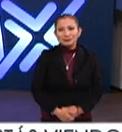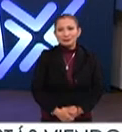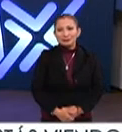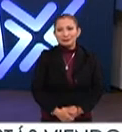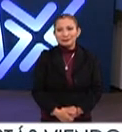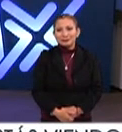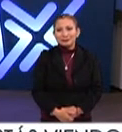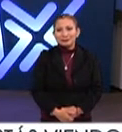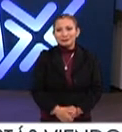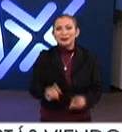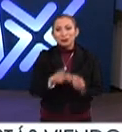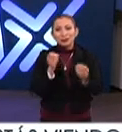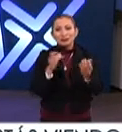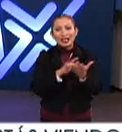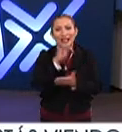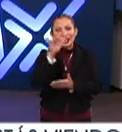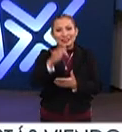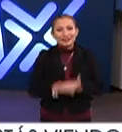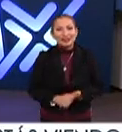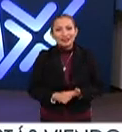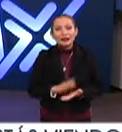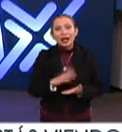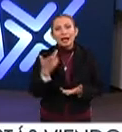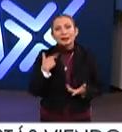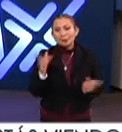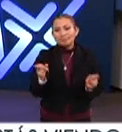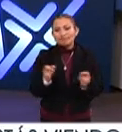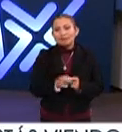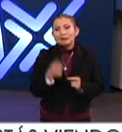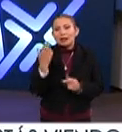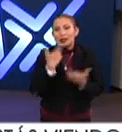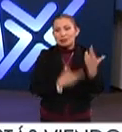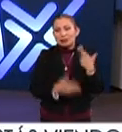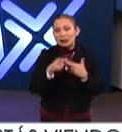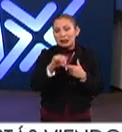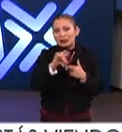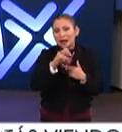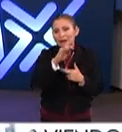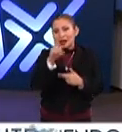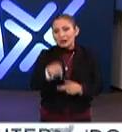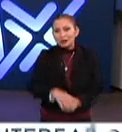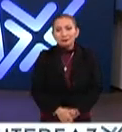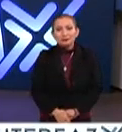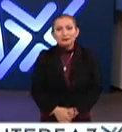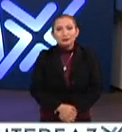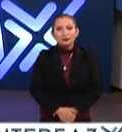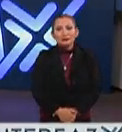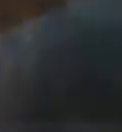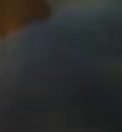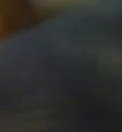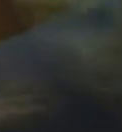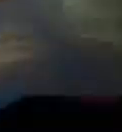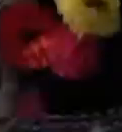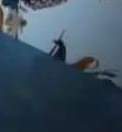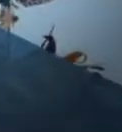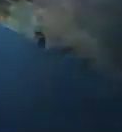Calajacotanuti. Perfecto, muchísimas gracias. Gracias, vamos a hacer una breve pausa, regresamos a Esto es Interfaz.